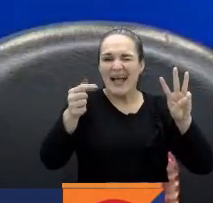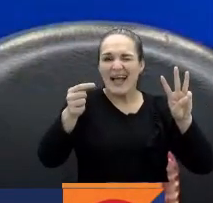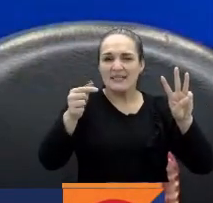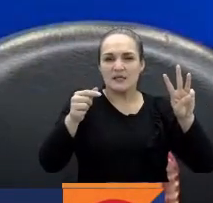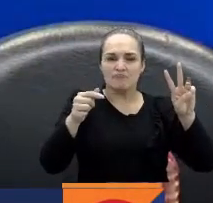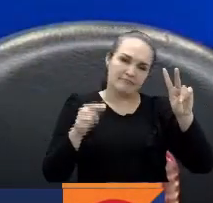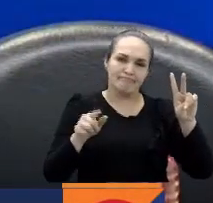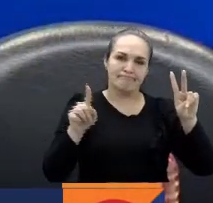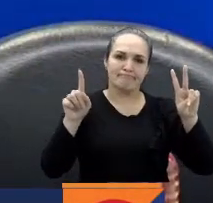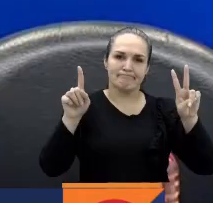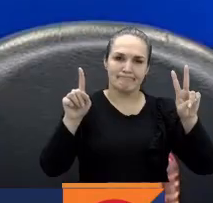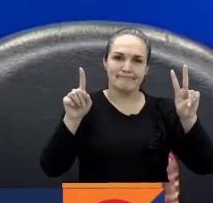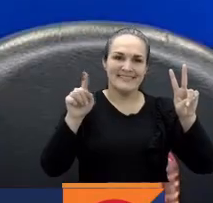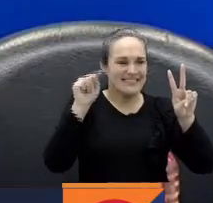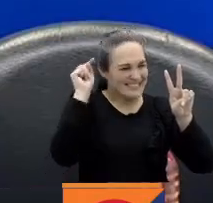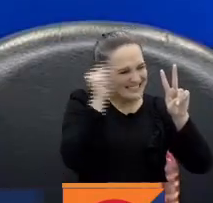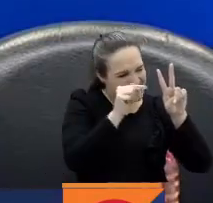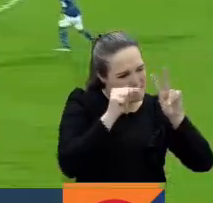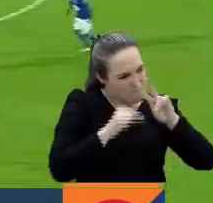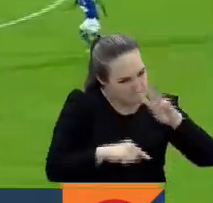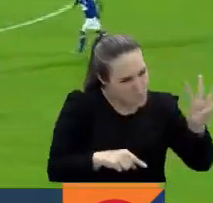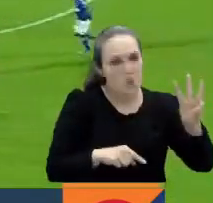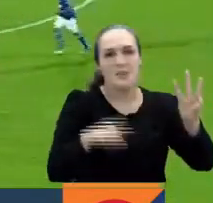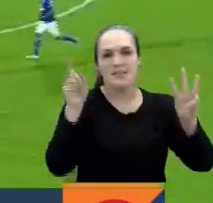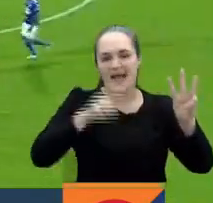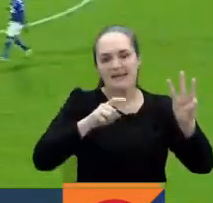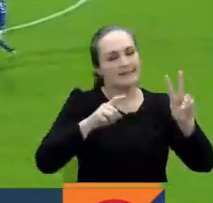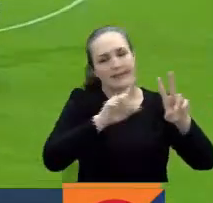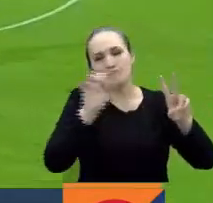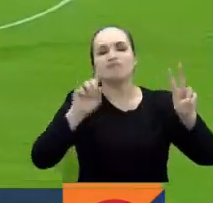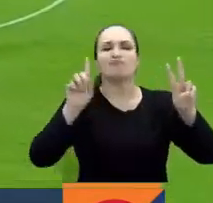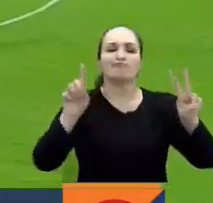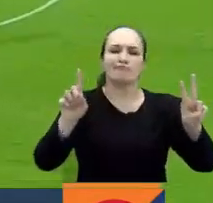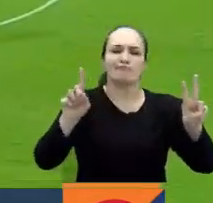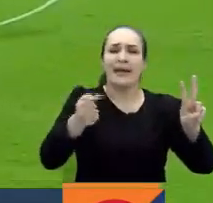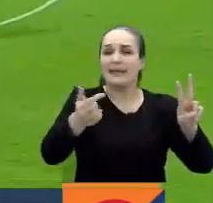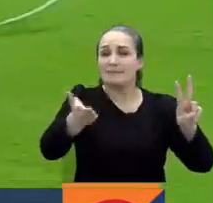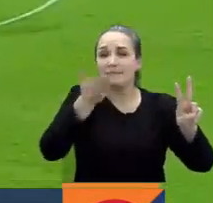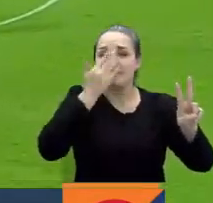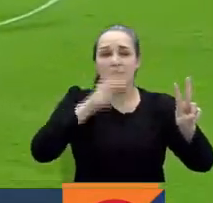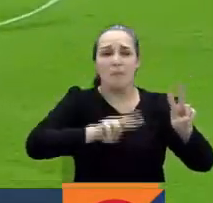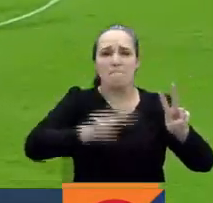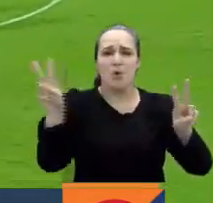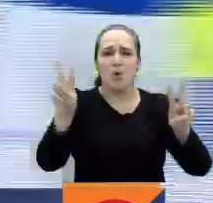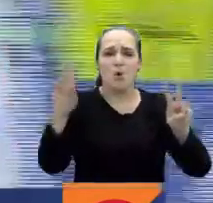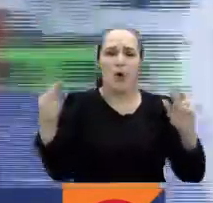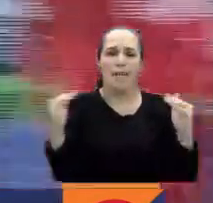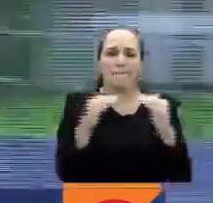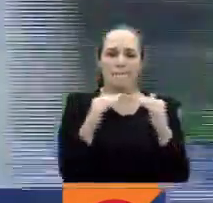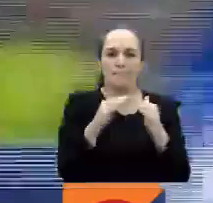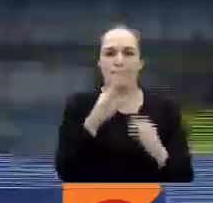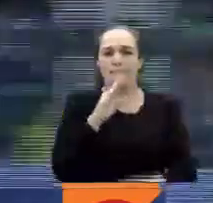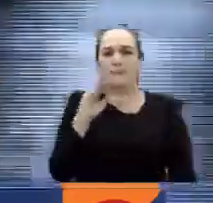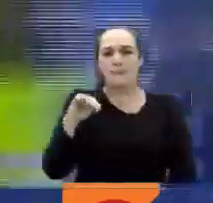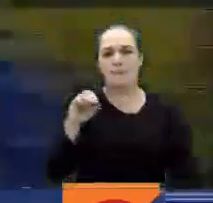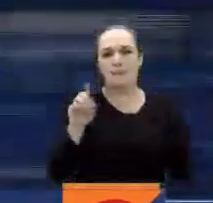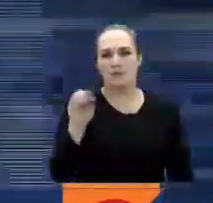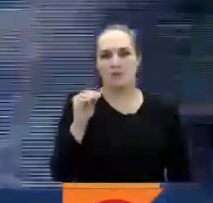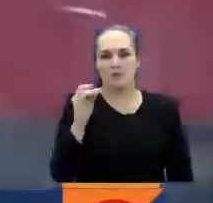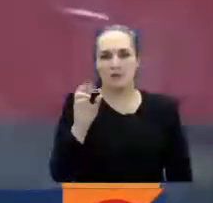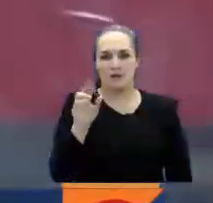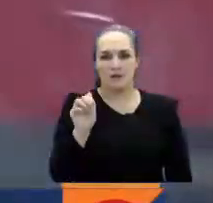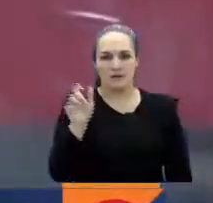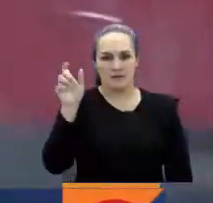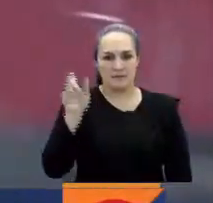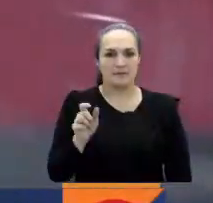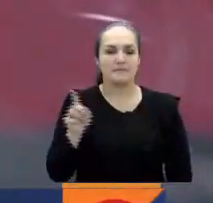Nosotros tuvimos que dar ese paso al frente. Cerca del pitazo final, América lo empata con gol de Daniel Mosquera tras una jugada que nace de las manos de Diego